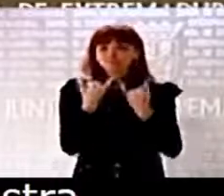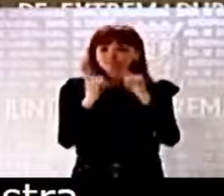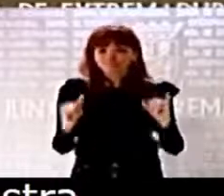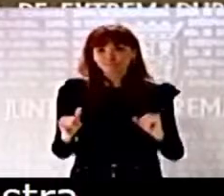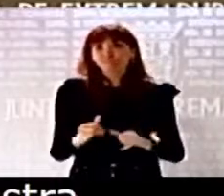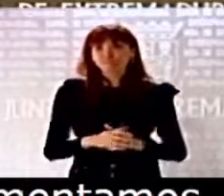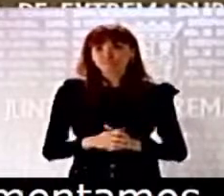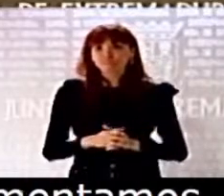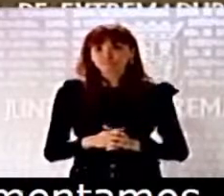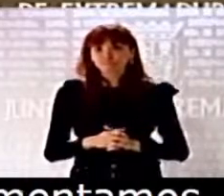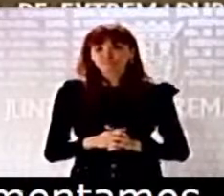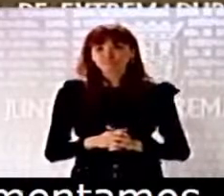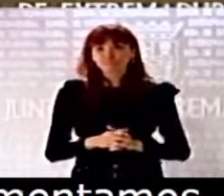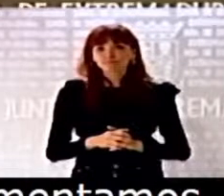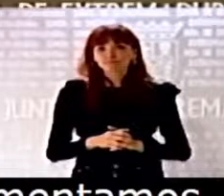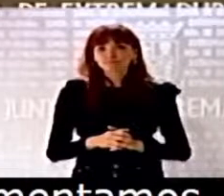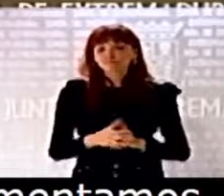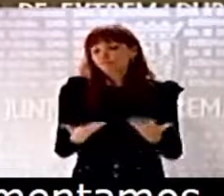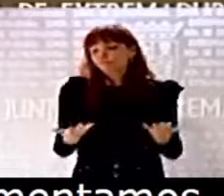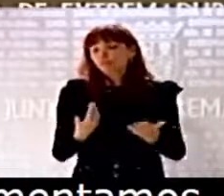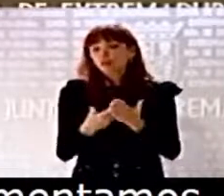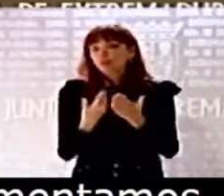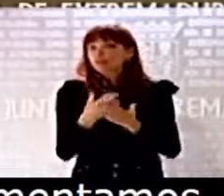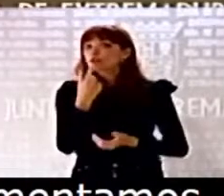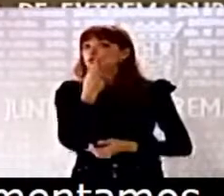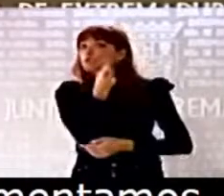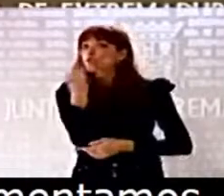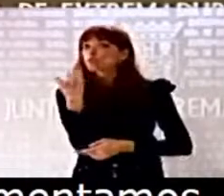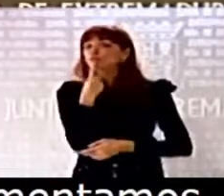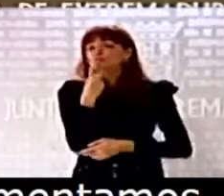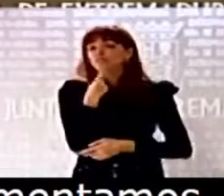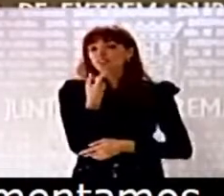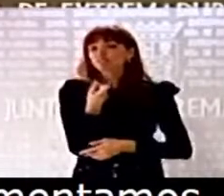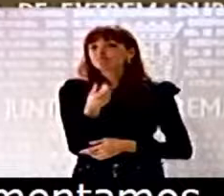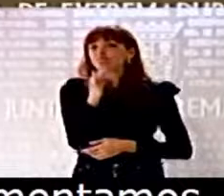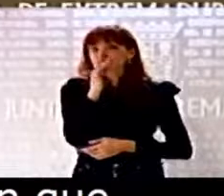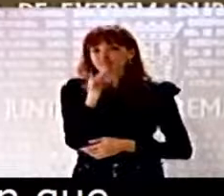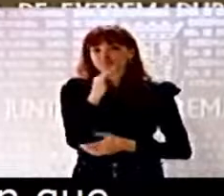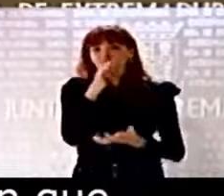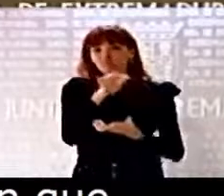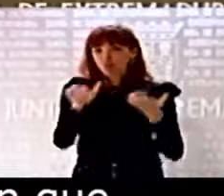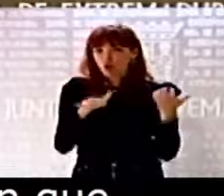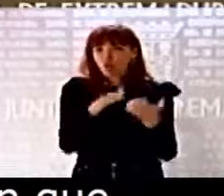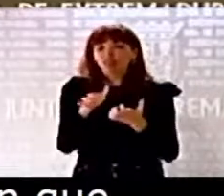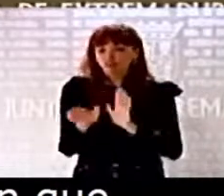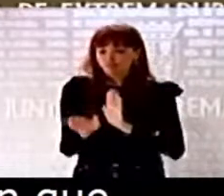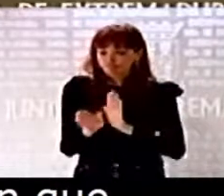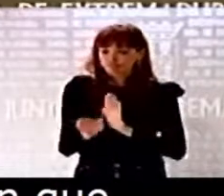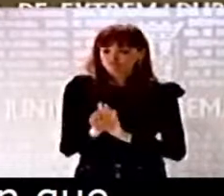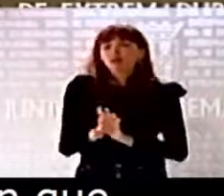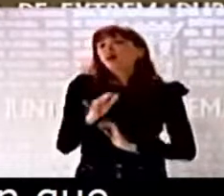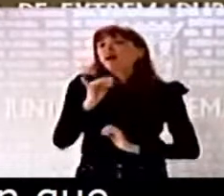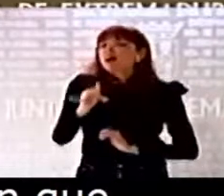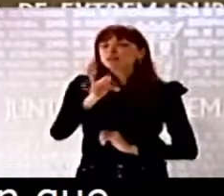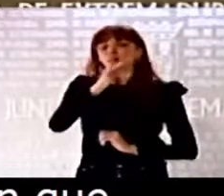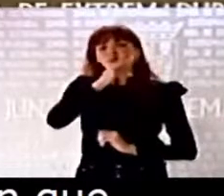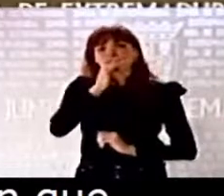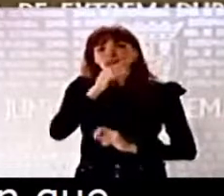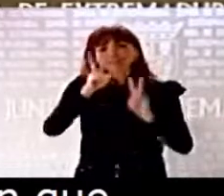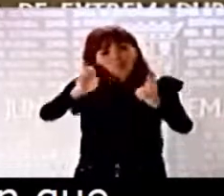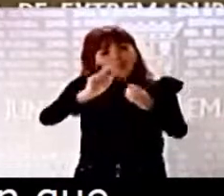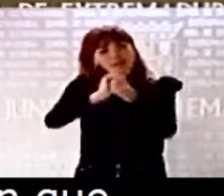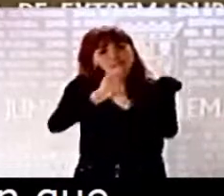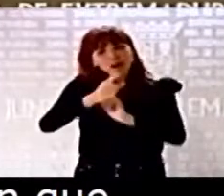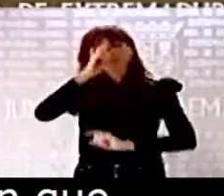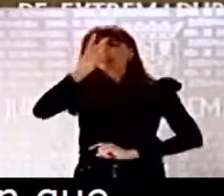celebrar y que los datos nos dicen que seguiremos celebrándolo muchos días porque hay todavía muchas cuestiones que cambiar que nada